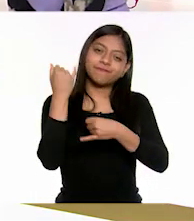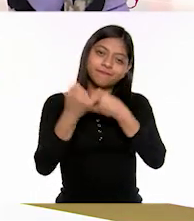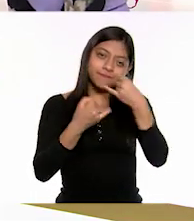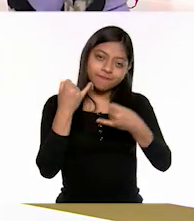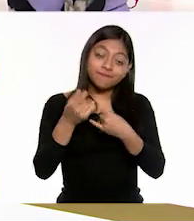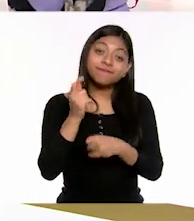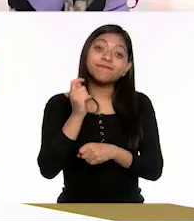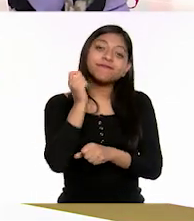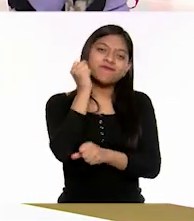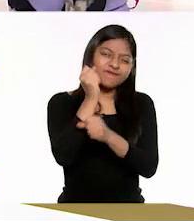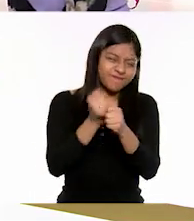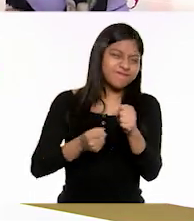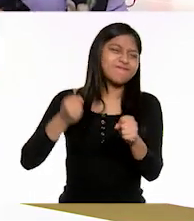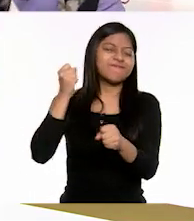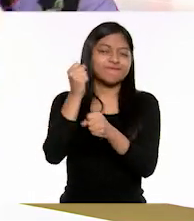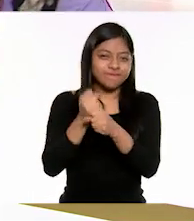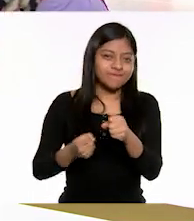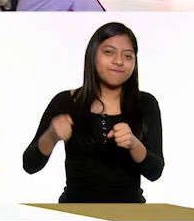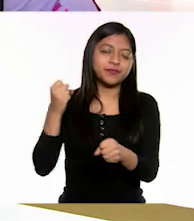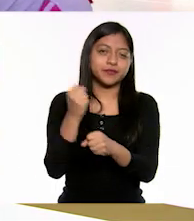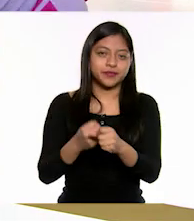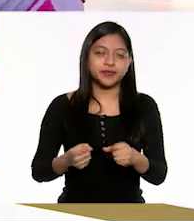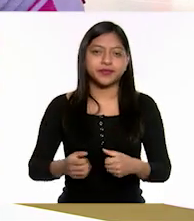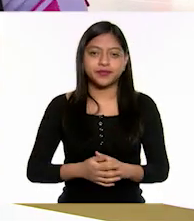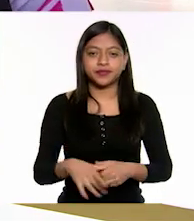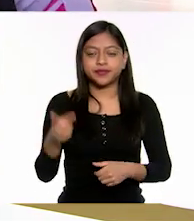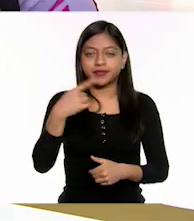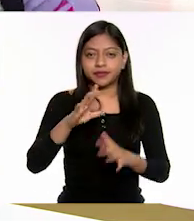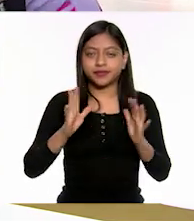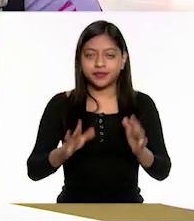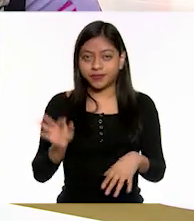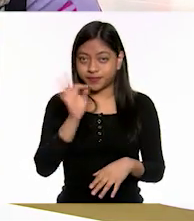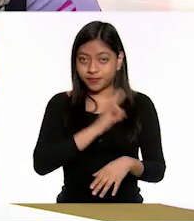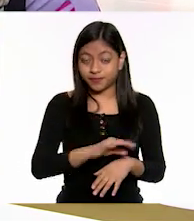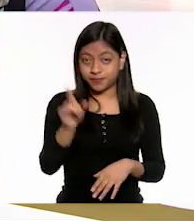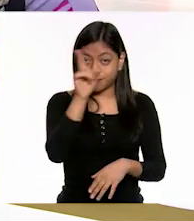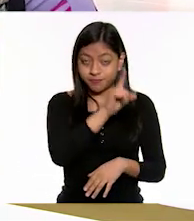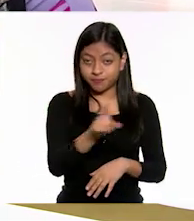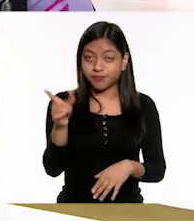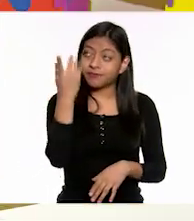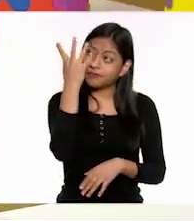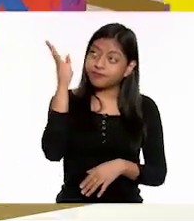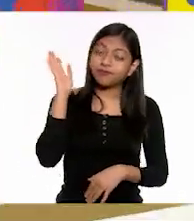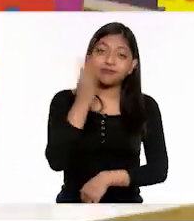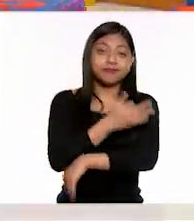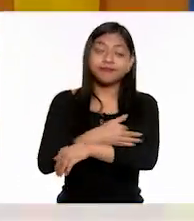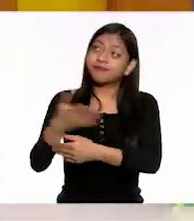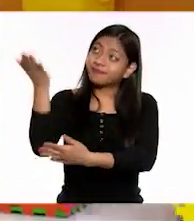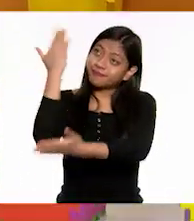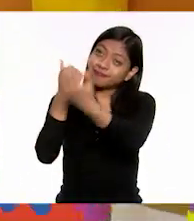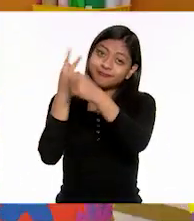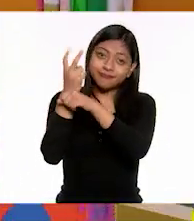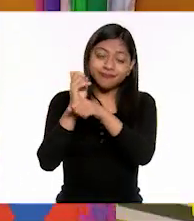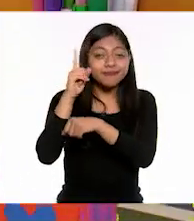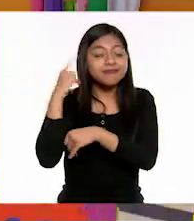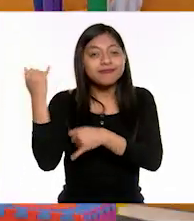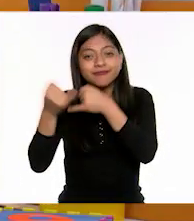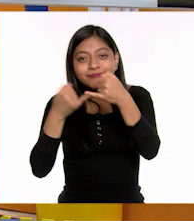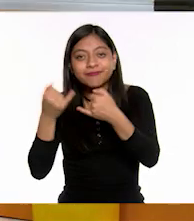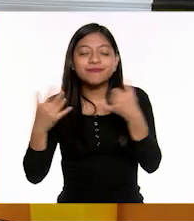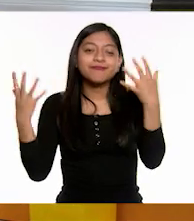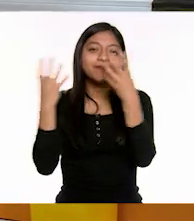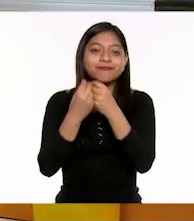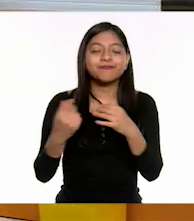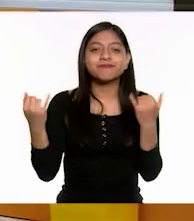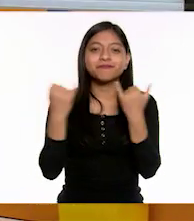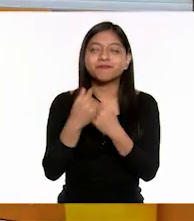mucha práctica y de mucha vida pues entonces podemos invitar a nuestros familiares verdad a que participen con nosotros y